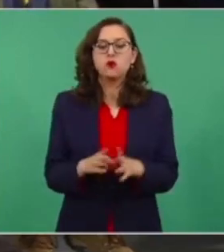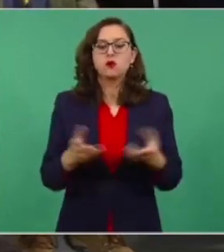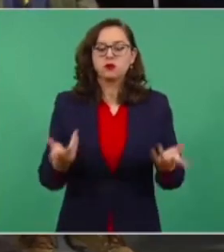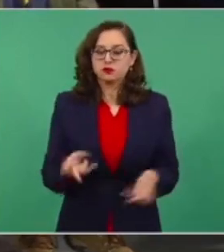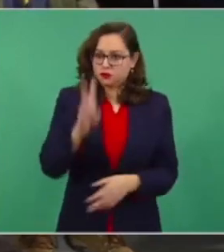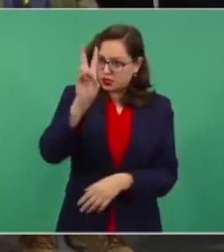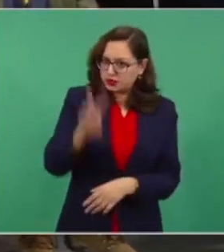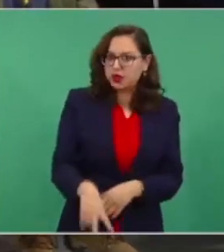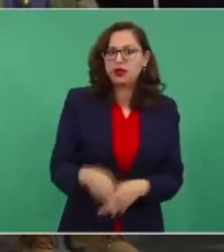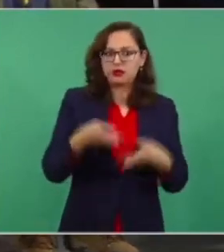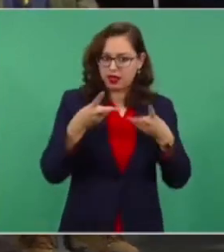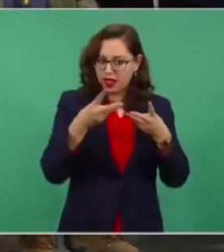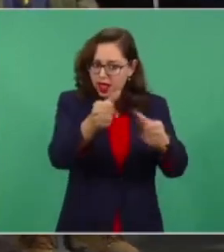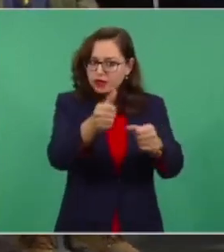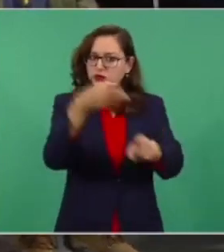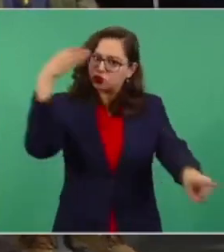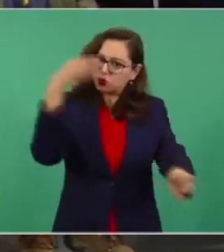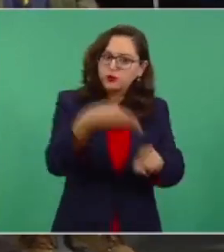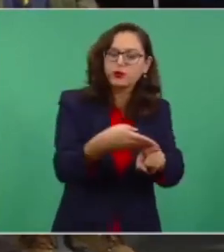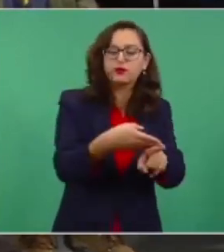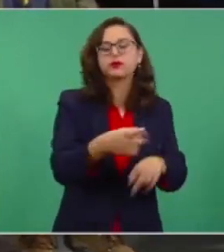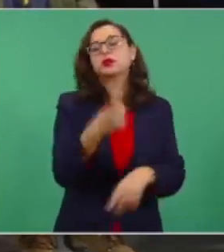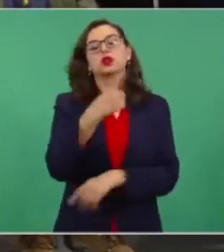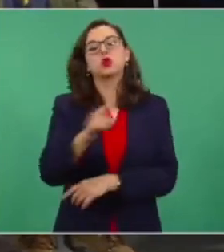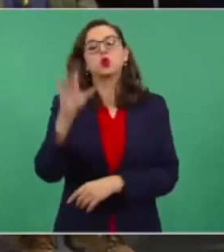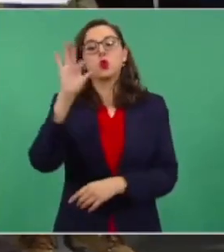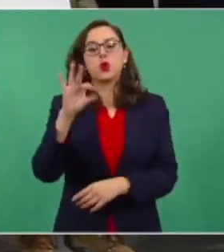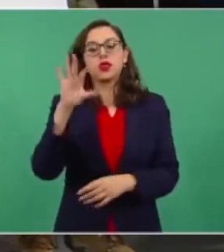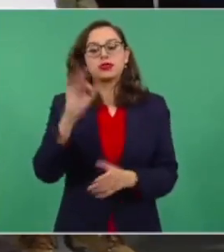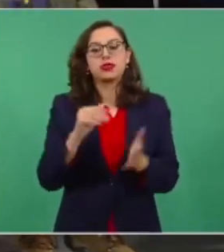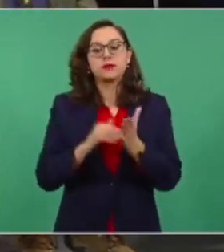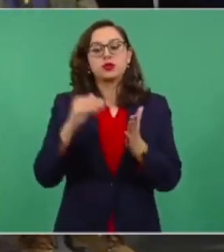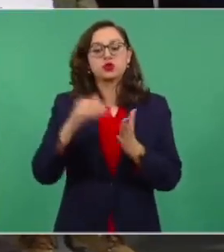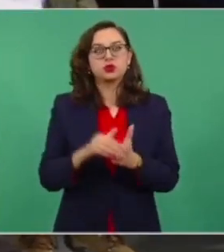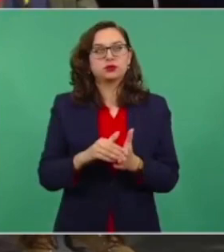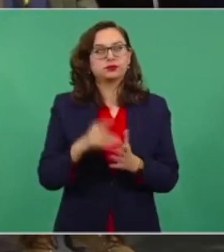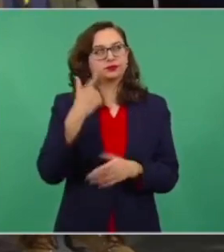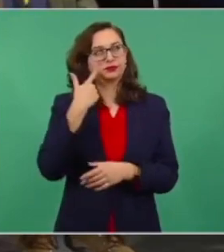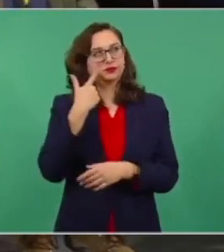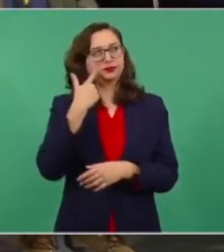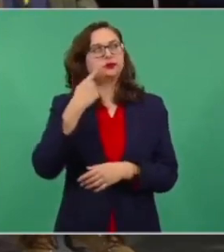los 140 millones de pesos que la federación, son 120